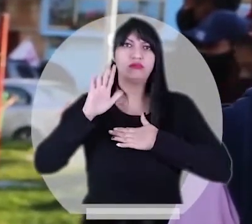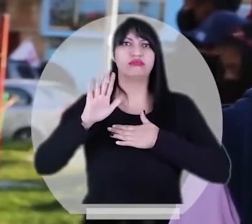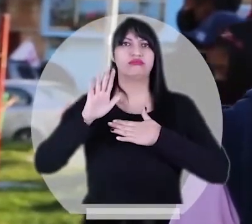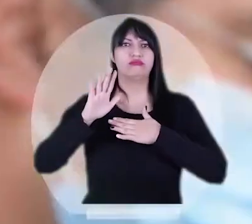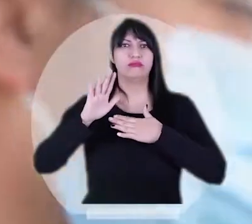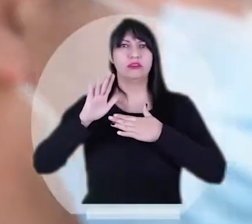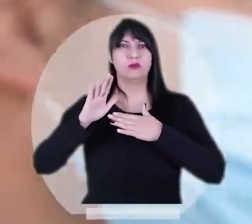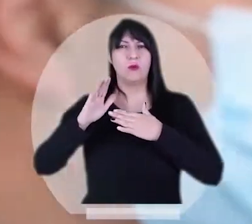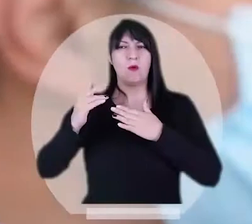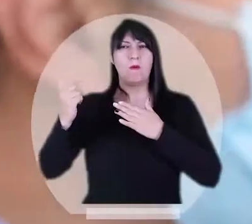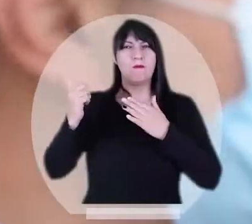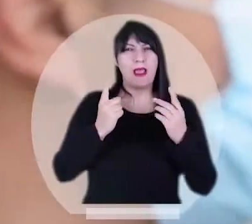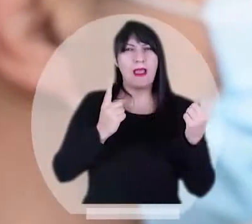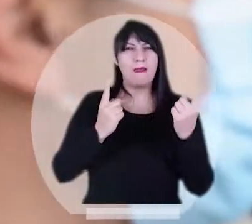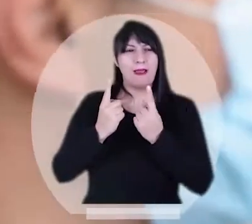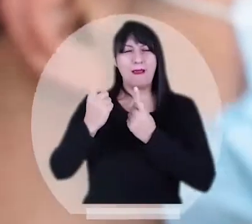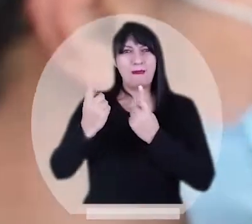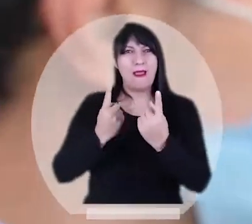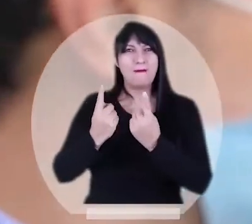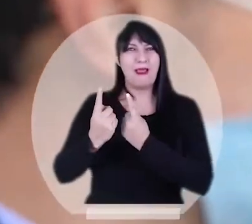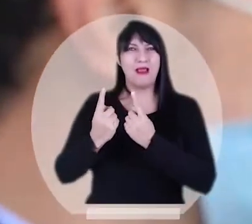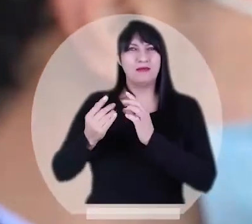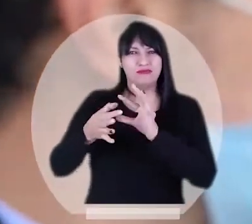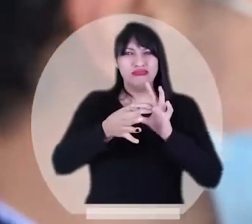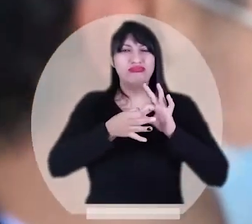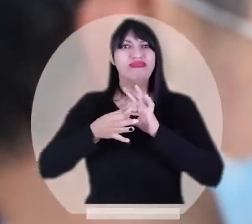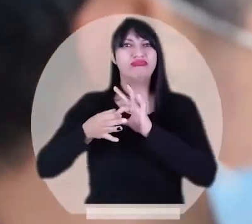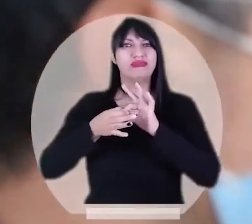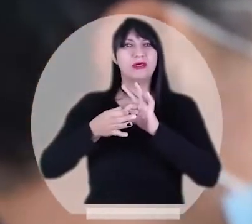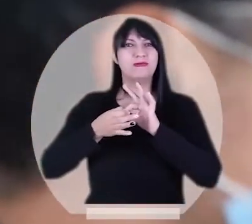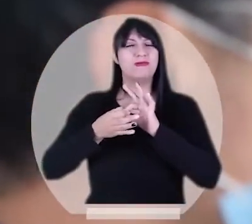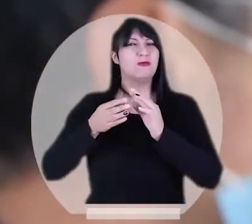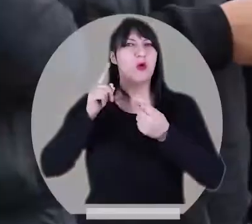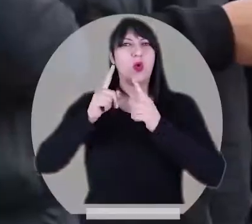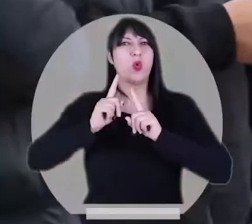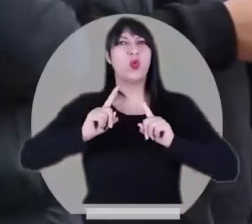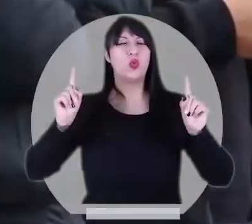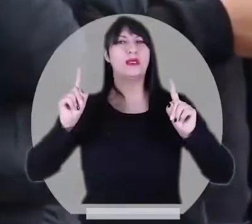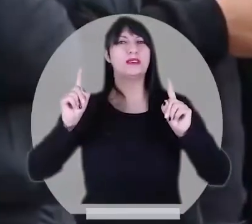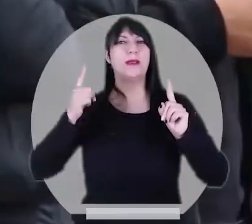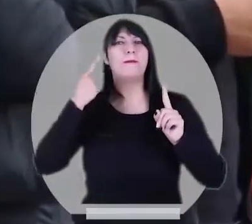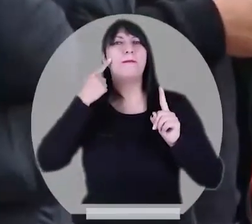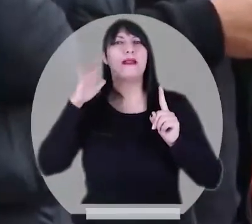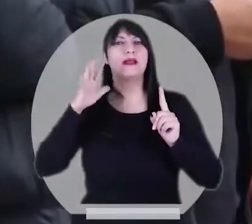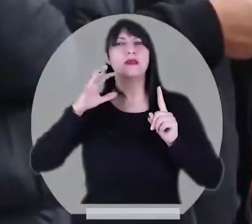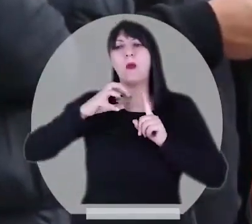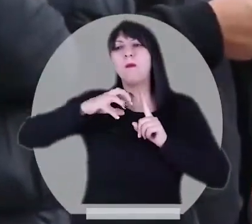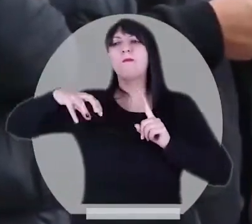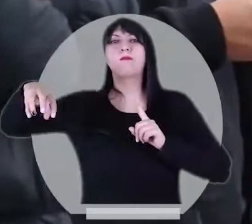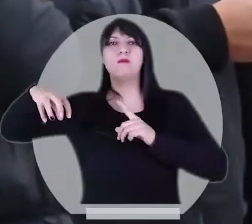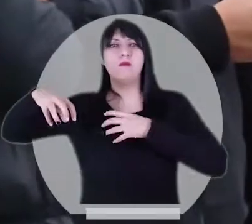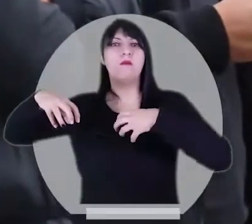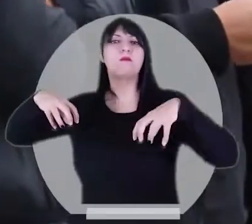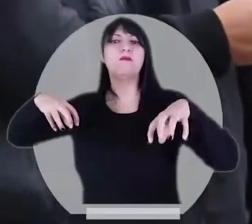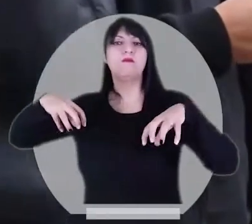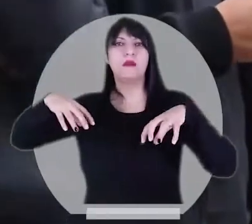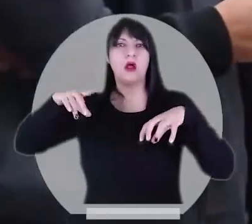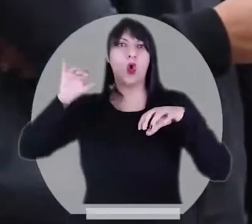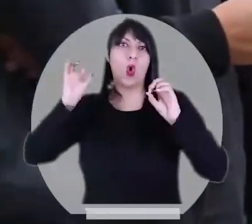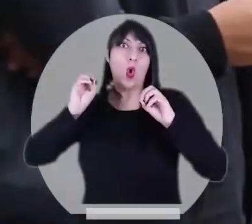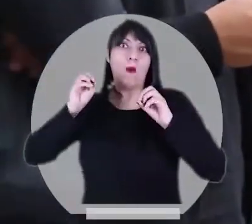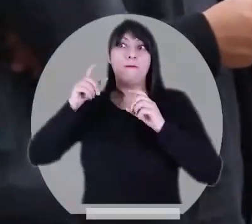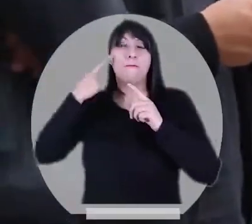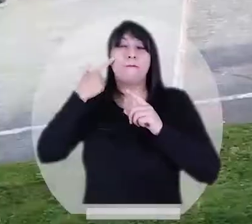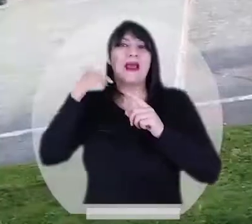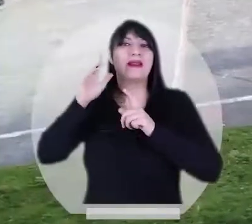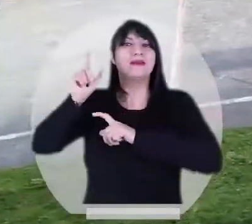la comunidad lo necesita, que no nos veamos unos como habitantes en un lado y